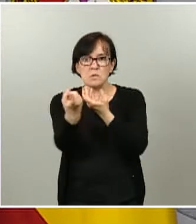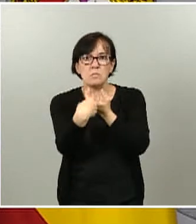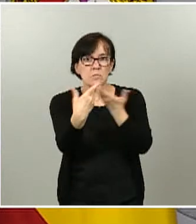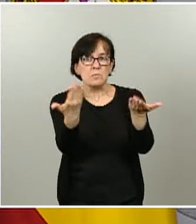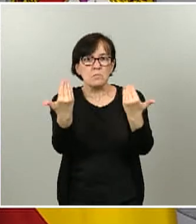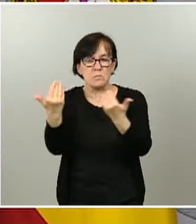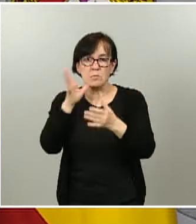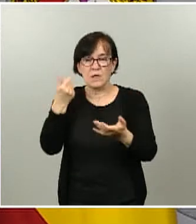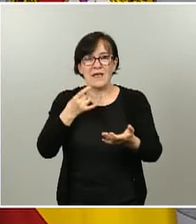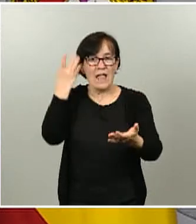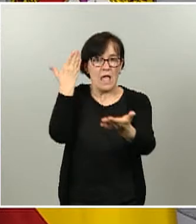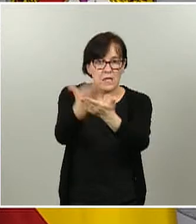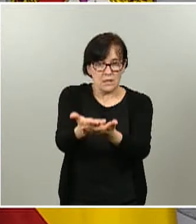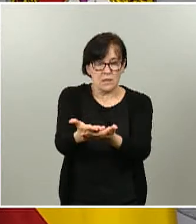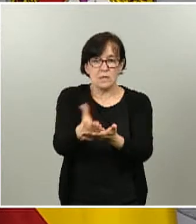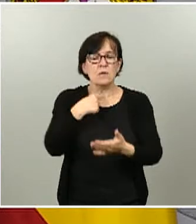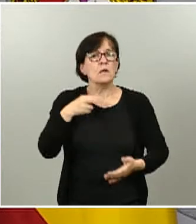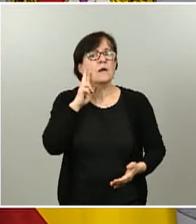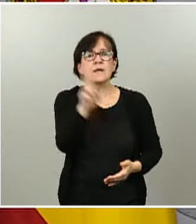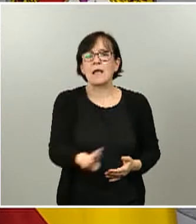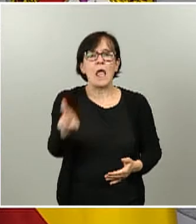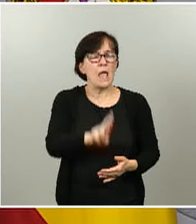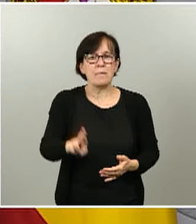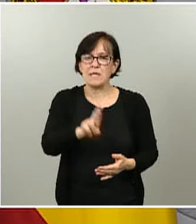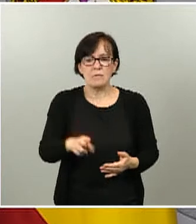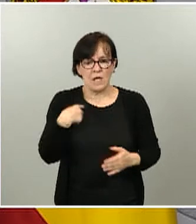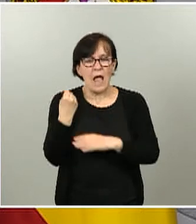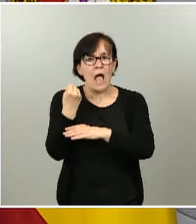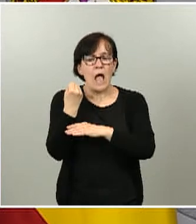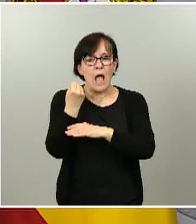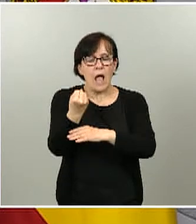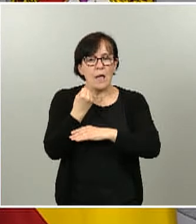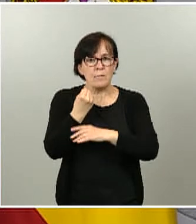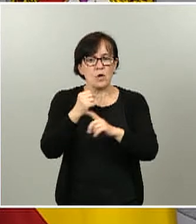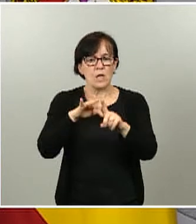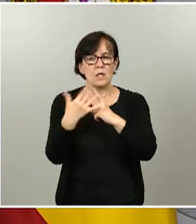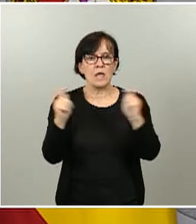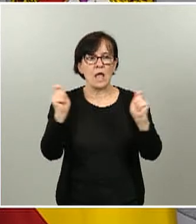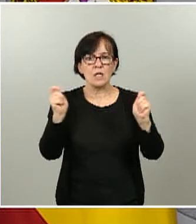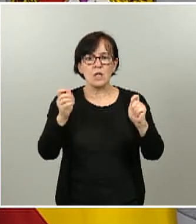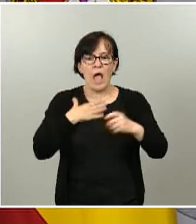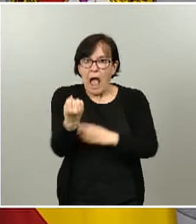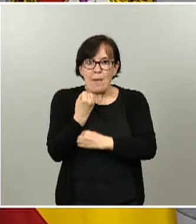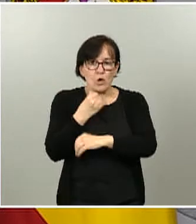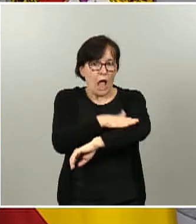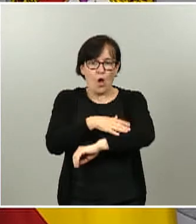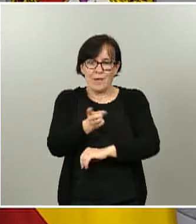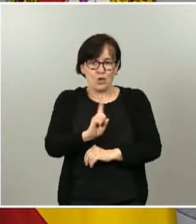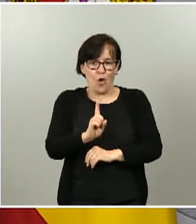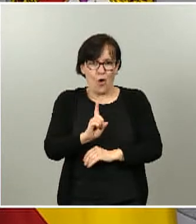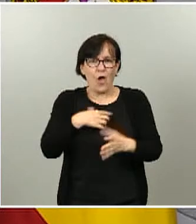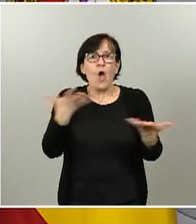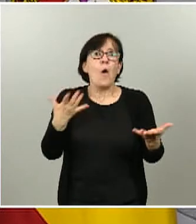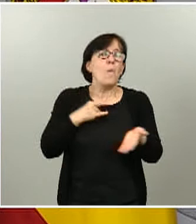iniciativa. Insistimos siempre que apoyar el decreto de alarma no es apoyar al Gobierno, ni forma parte de ningún proyecto